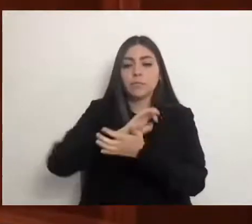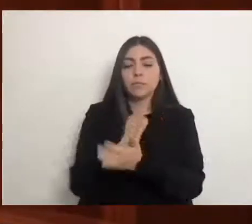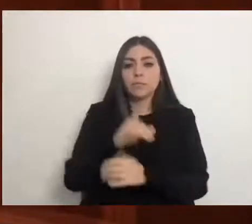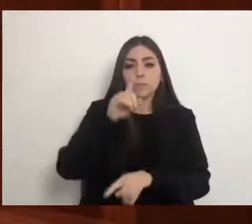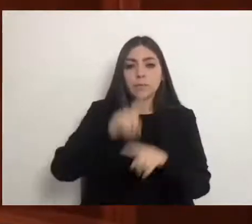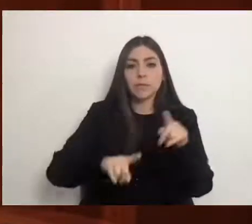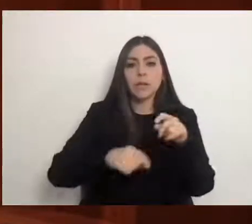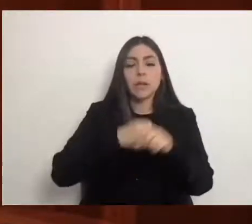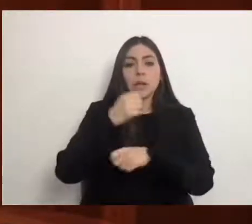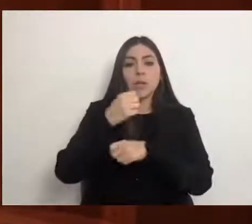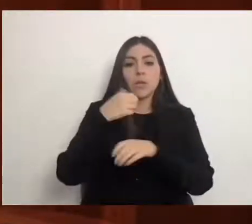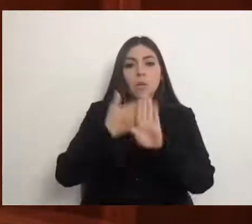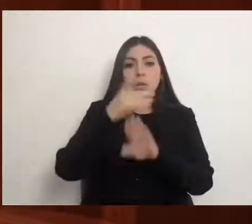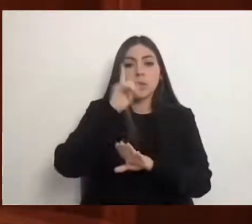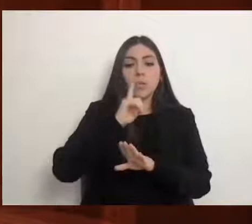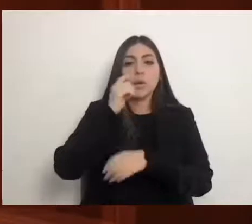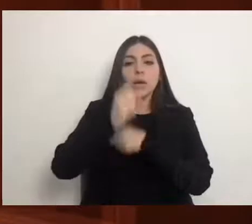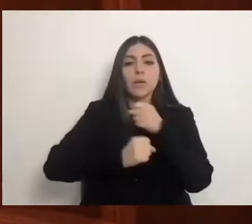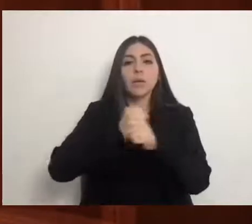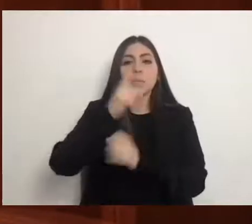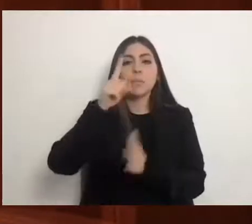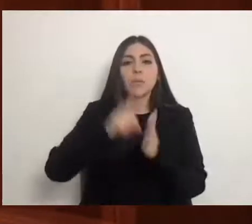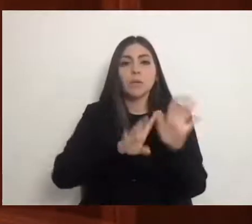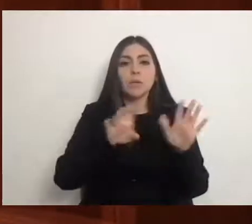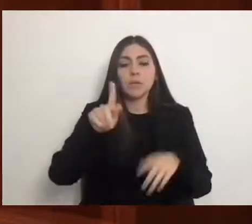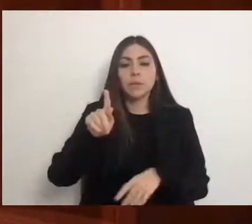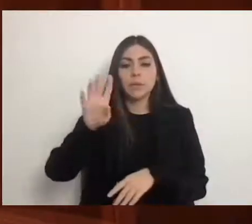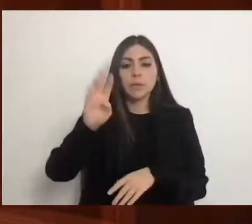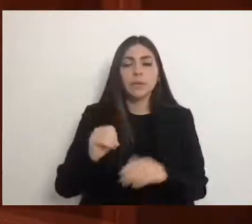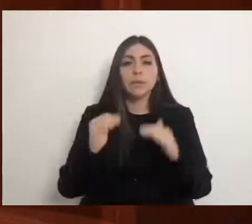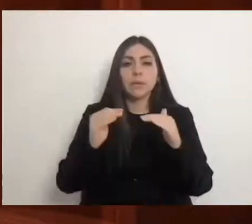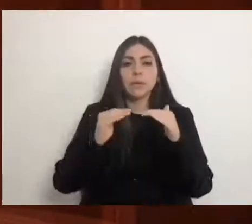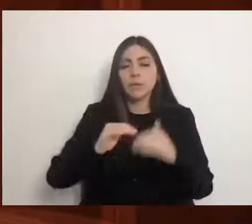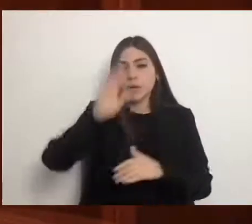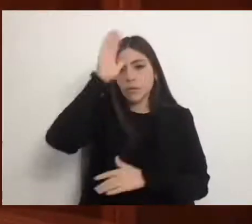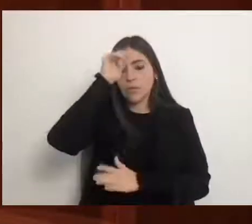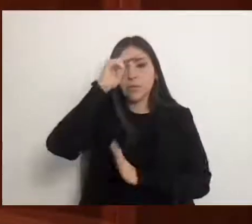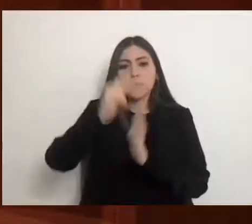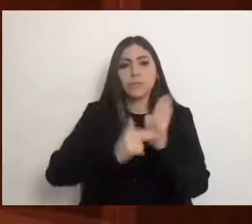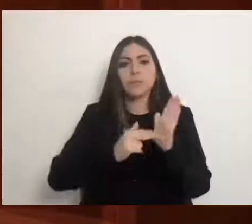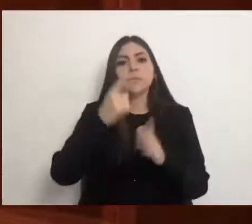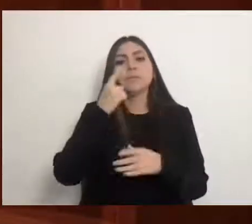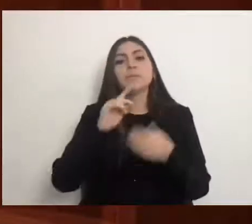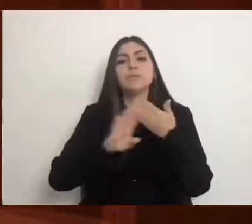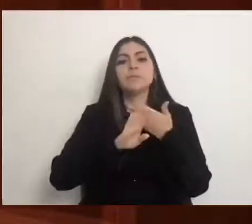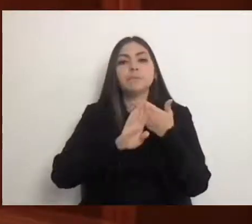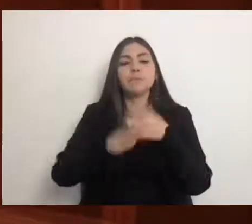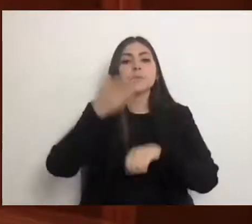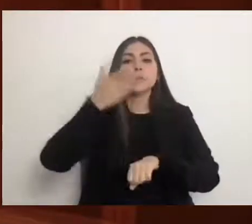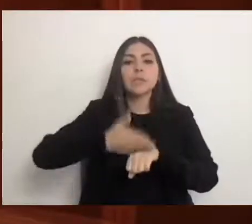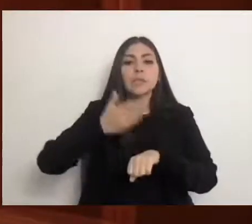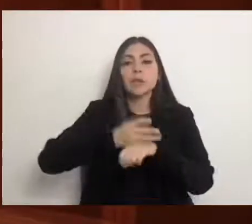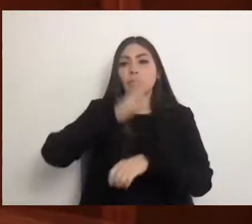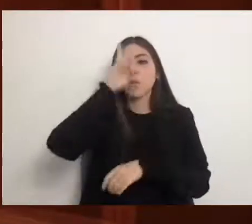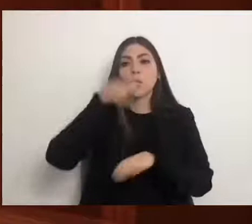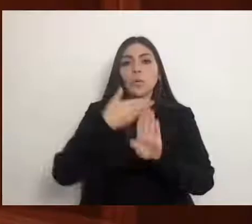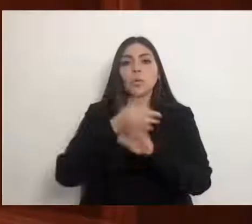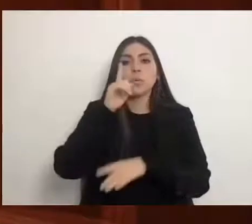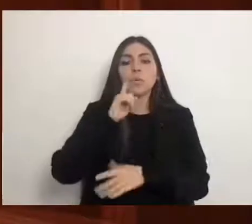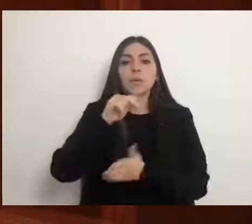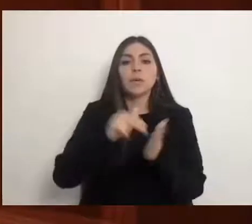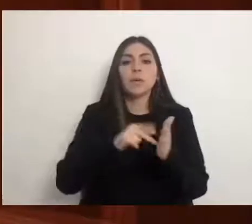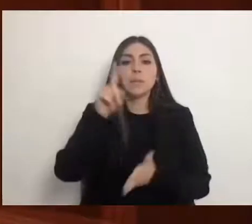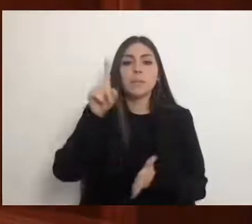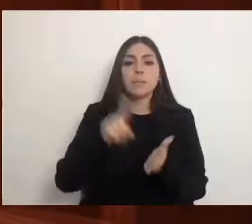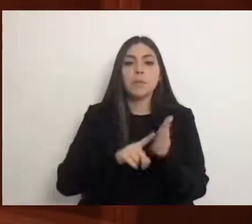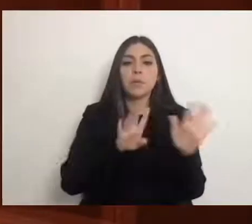de 1979, Convención para la Prevención, Sanción y Erradicación de la Violencia contra la Mujer,